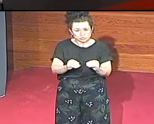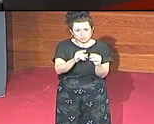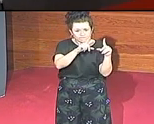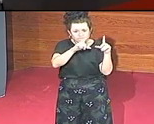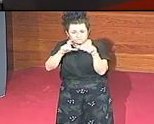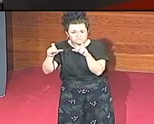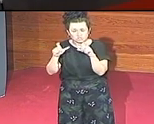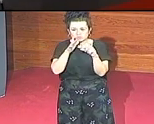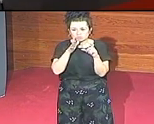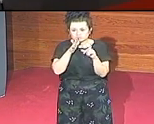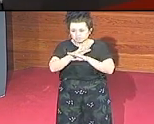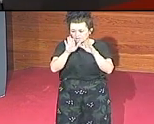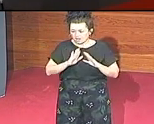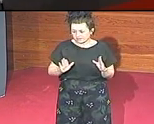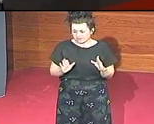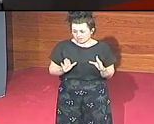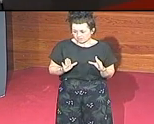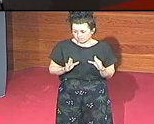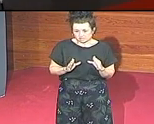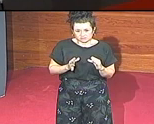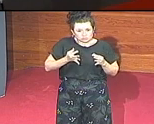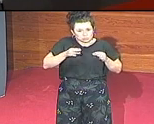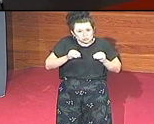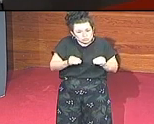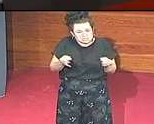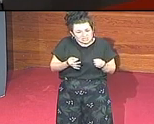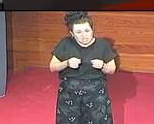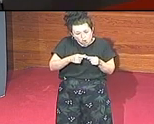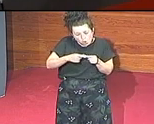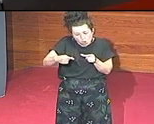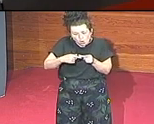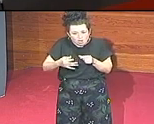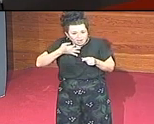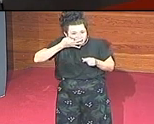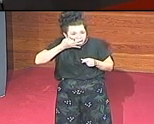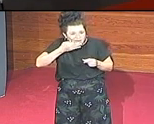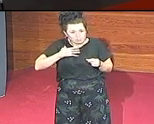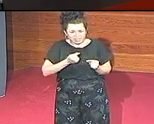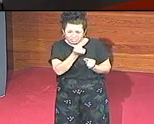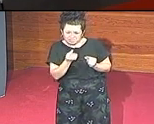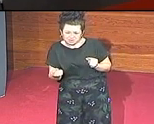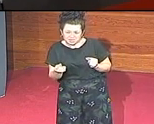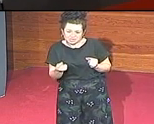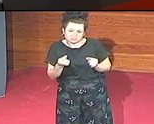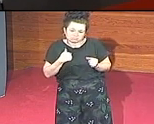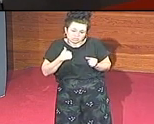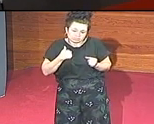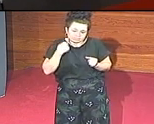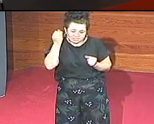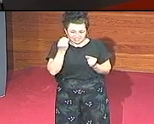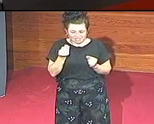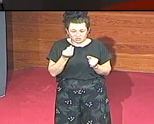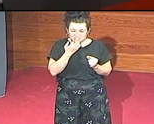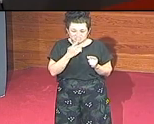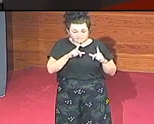al final tú cuando haces en el barrio lo que utiliza son son hogar reales entonces las podía dibujar pero quedaba mejor para mí entender si ponía la foto